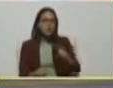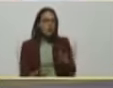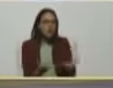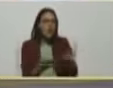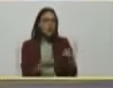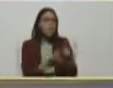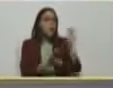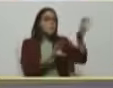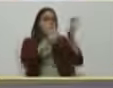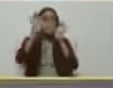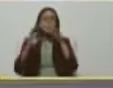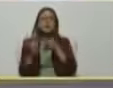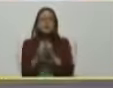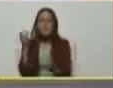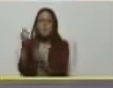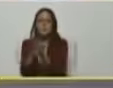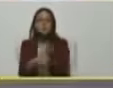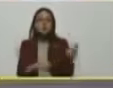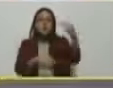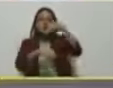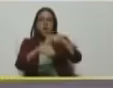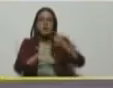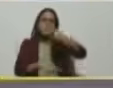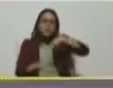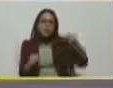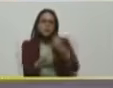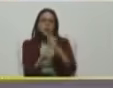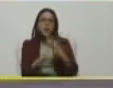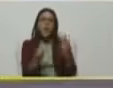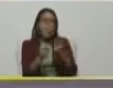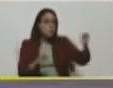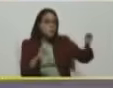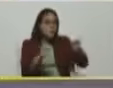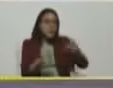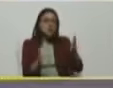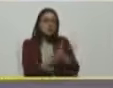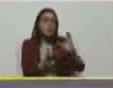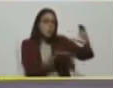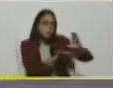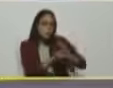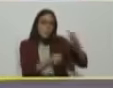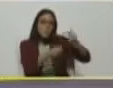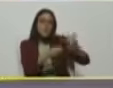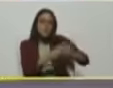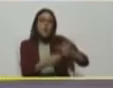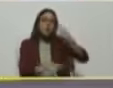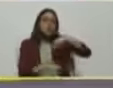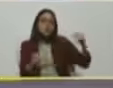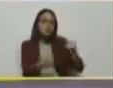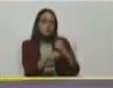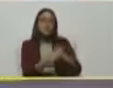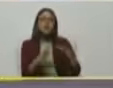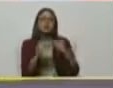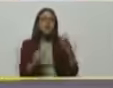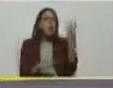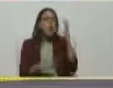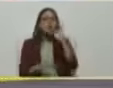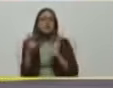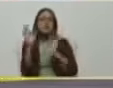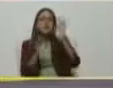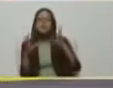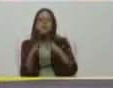nacional, porque siempre con la chequera petrolera, en 100 años se importó en Venezuela el 80% de